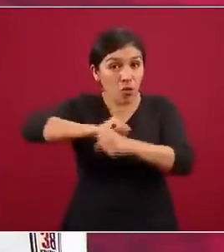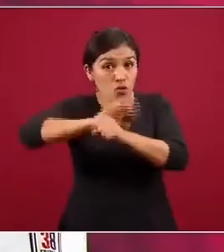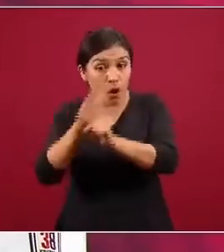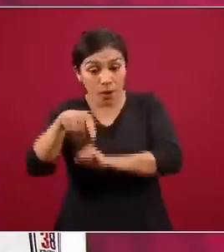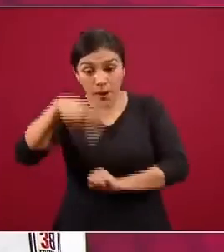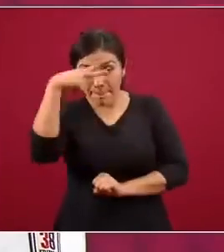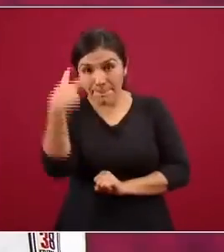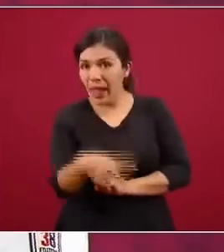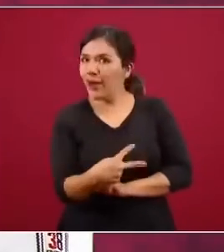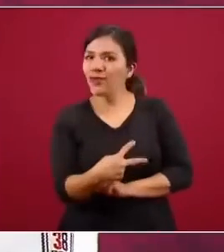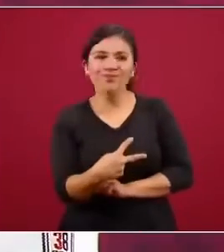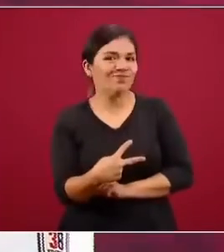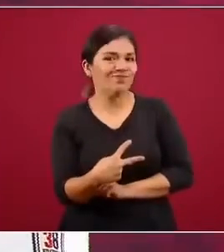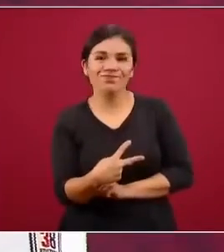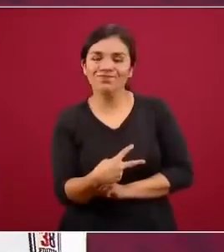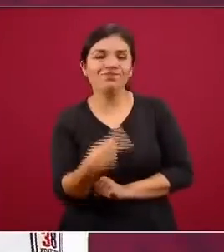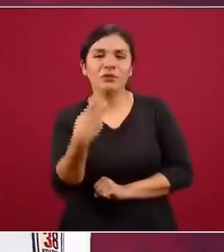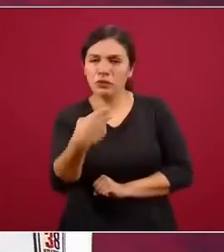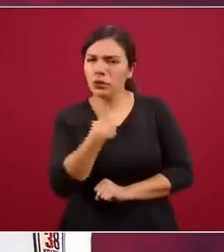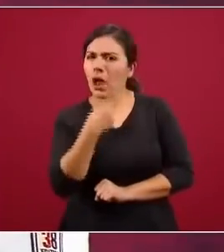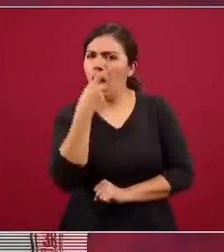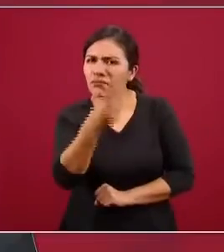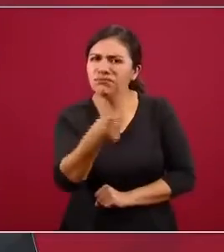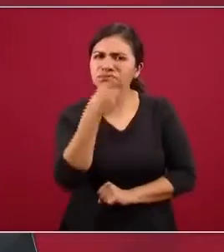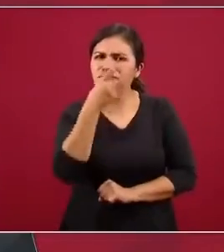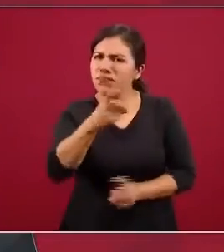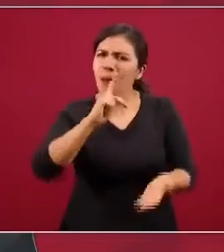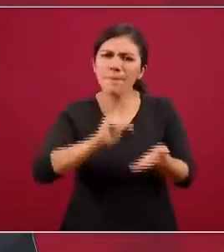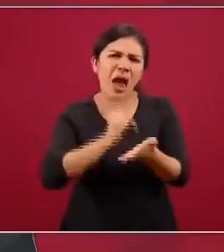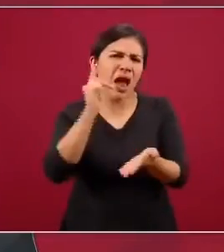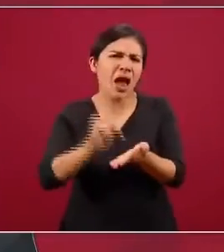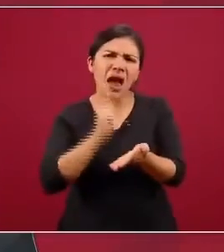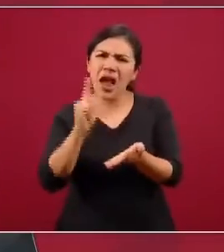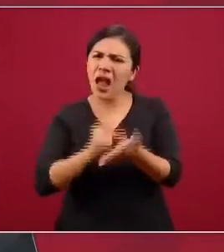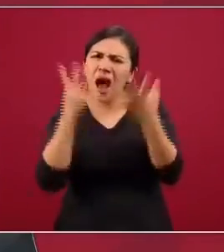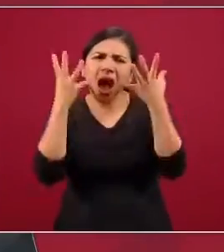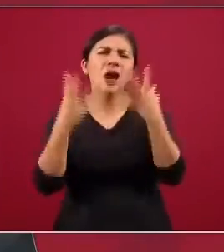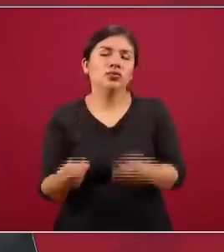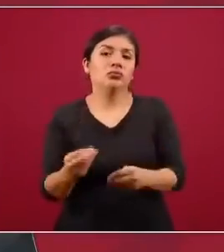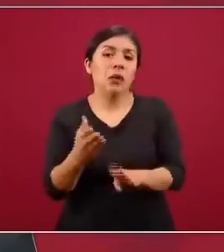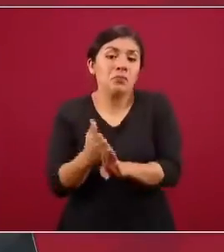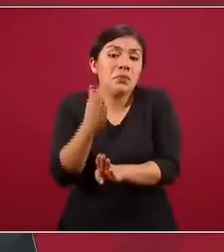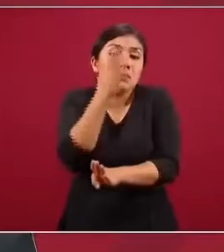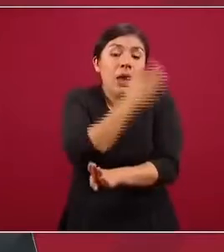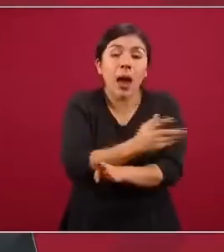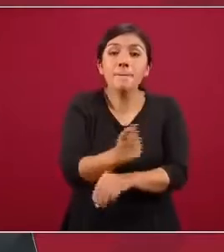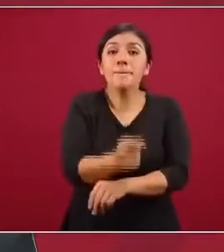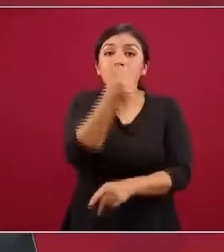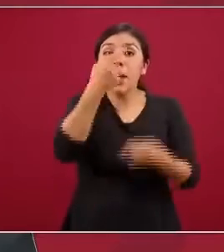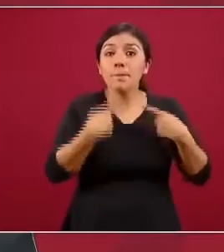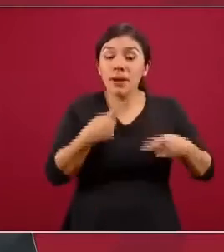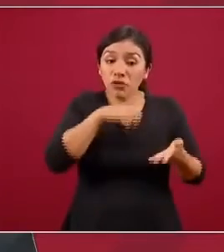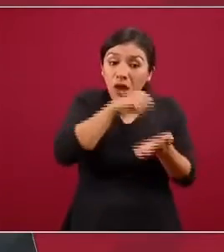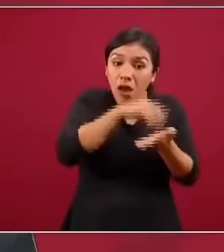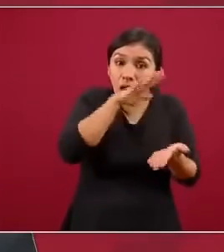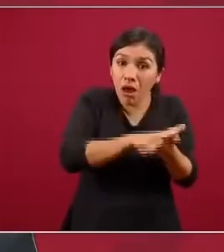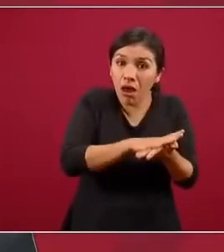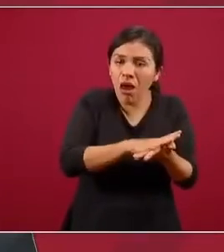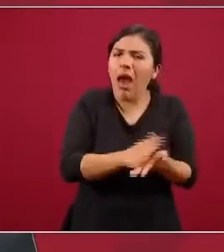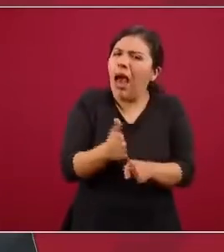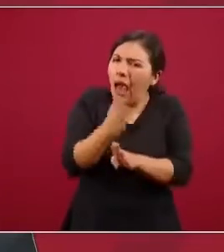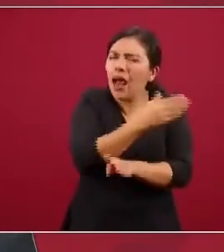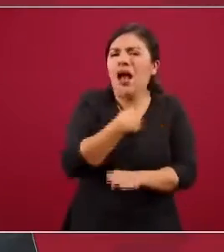en México. Eso lo he explicado muchísimas veces, desde antes de que tuviéramos el primer caso en